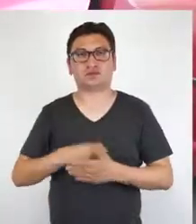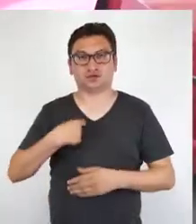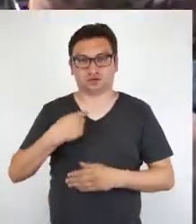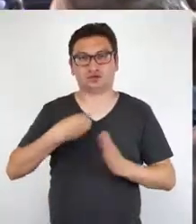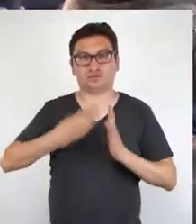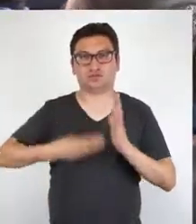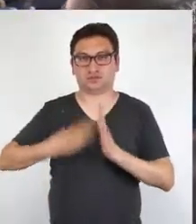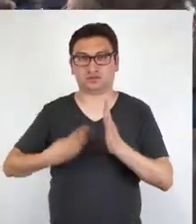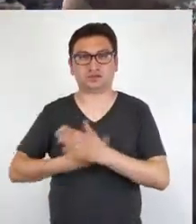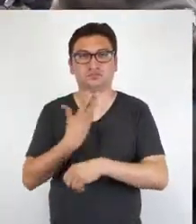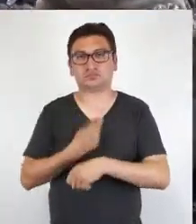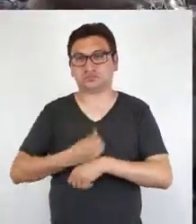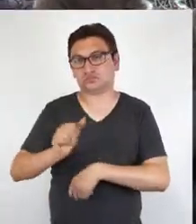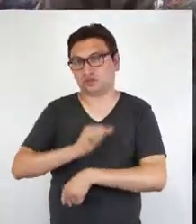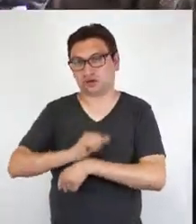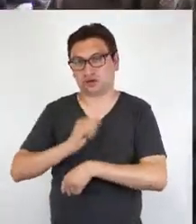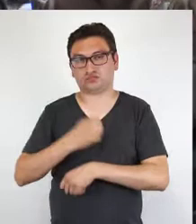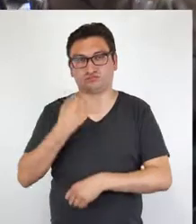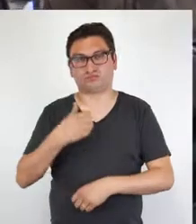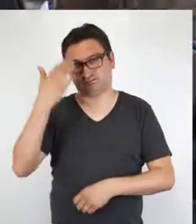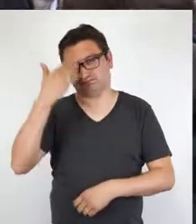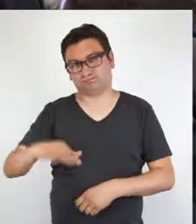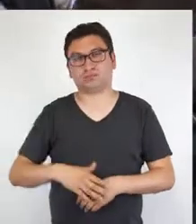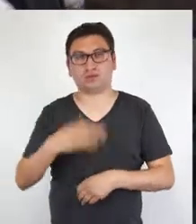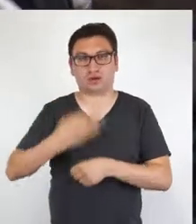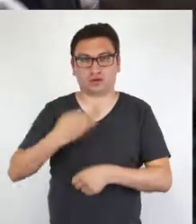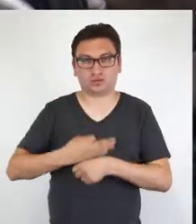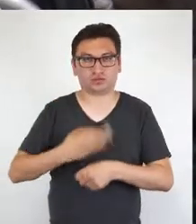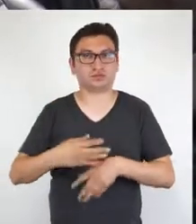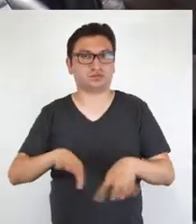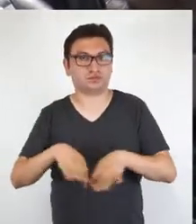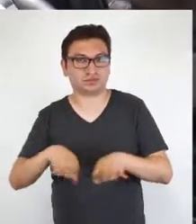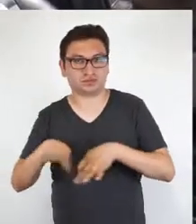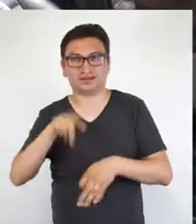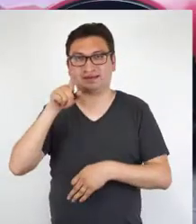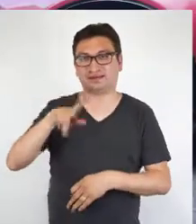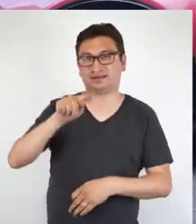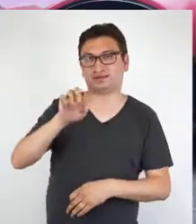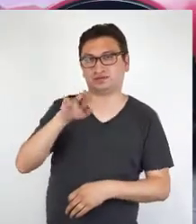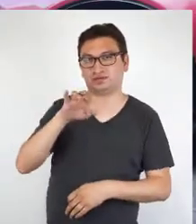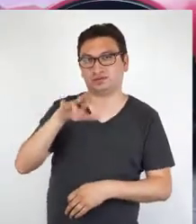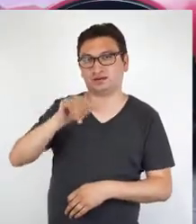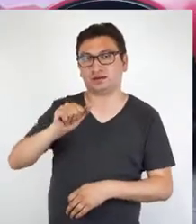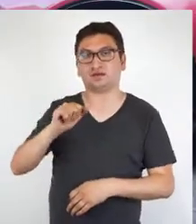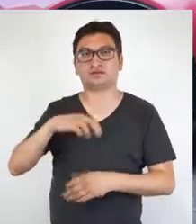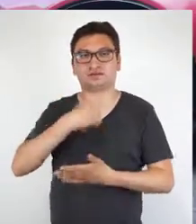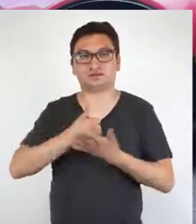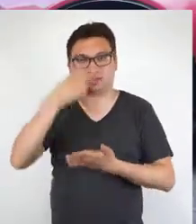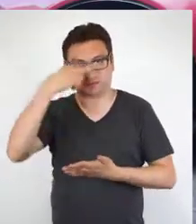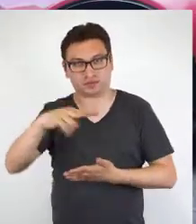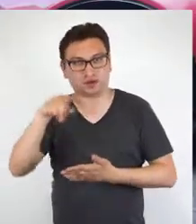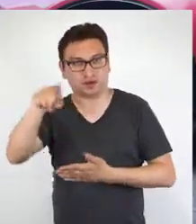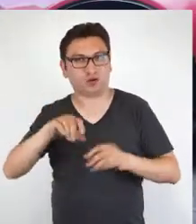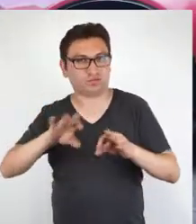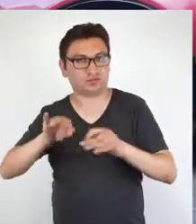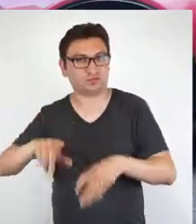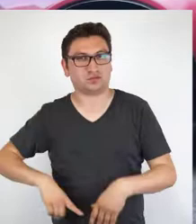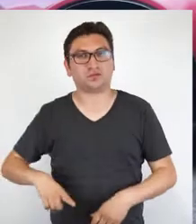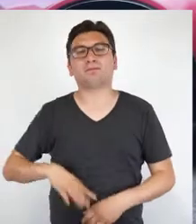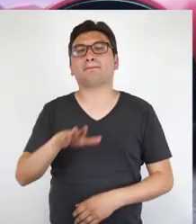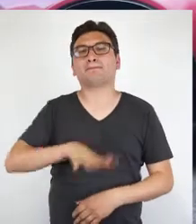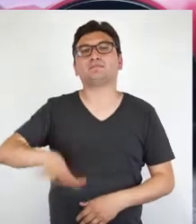Soy mecánico automotriz por oficio. Actualmente trabajo en la tesorería de la Ciudad de México. Yo tuve que